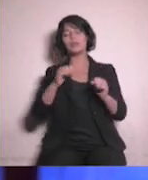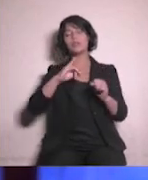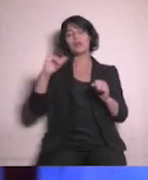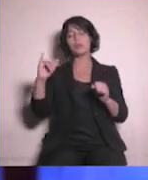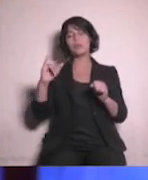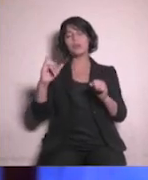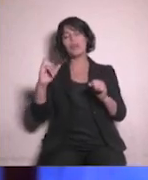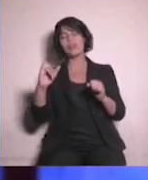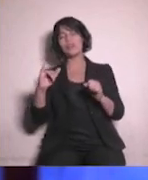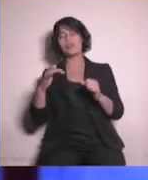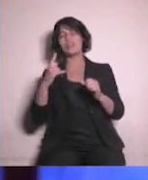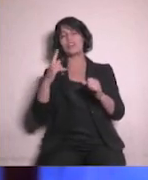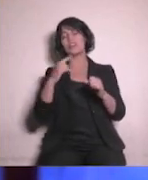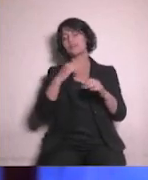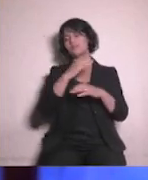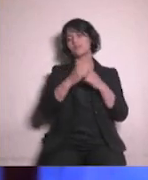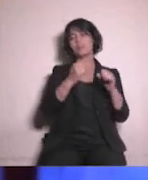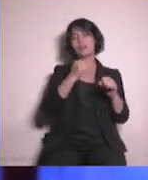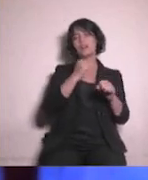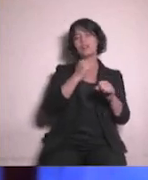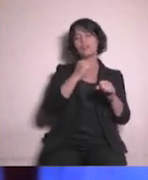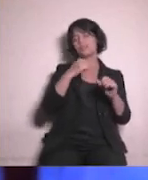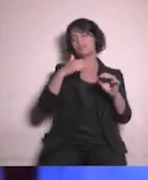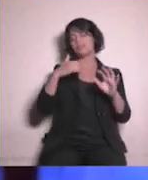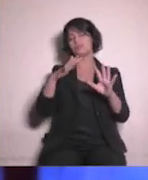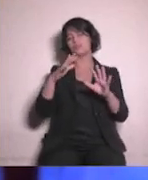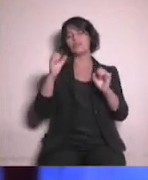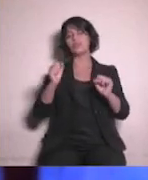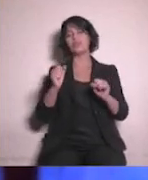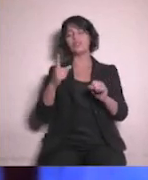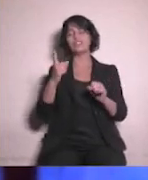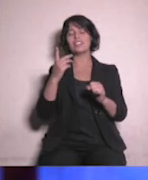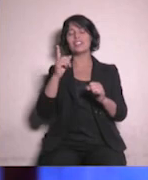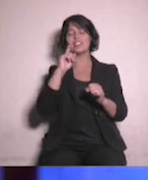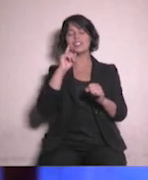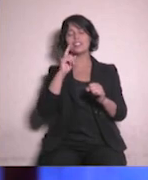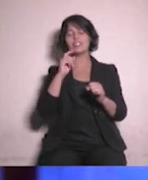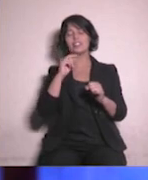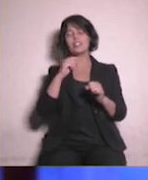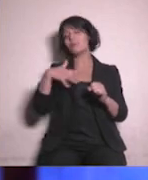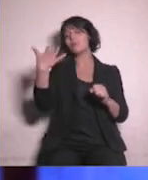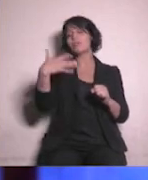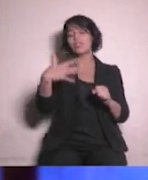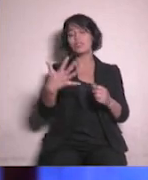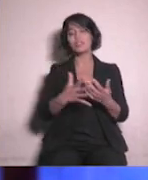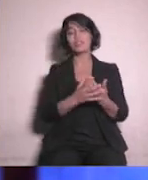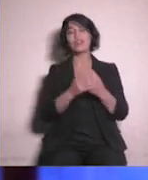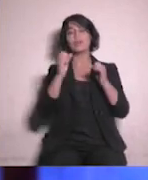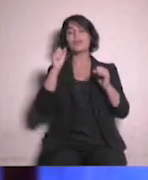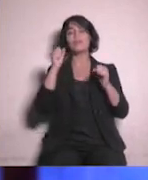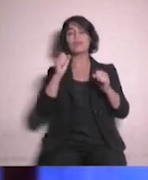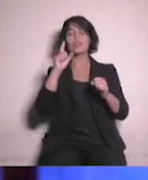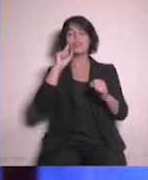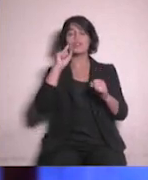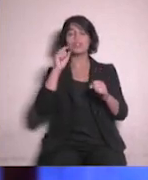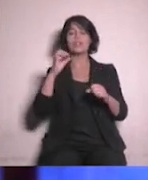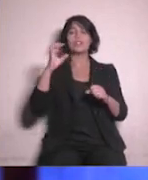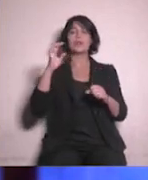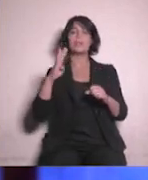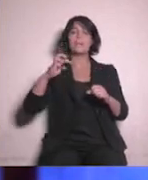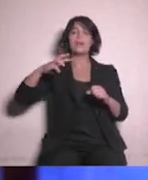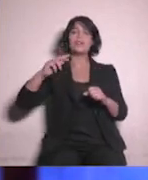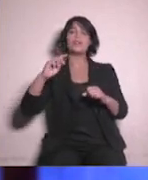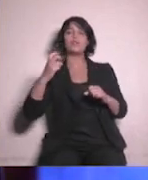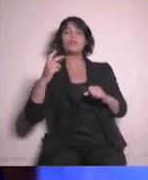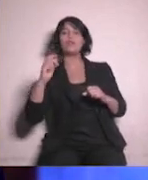cuarto de ellos subió la tasa de contribución. Esos son los países que lideran el Índice Global de Pensiones Melbourne Mercer